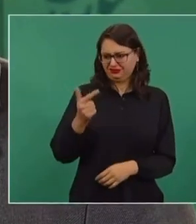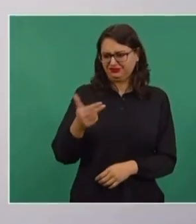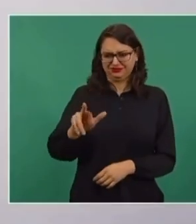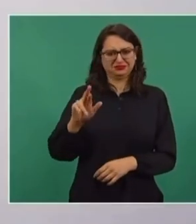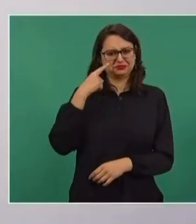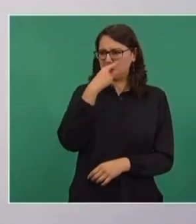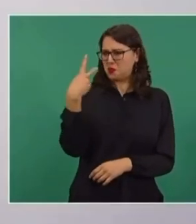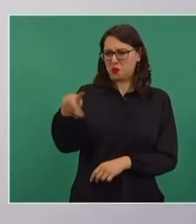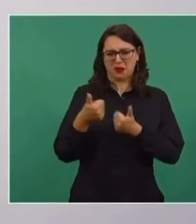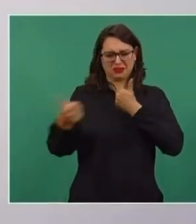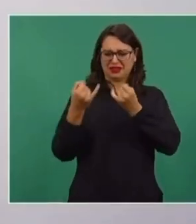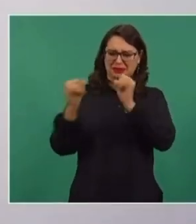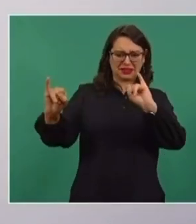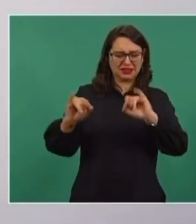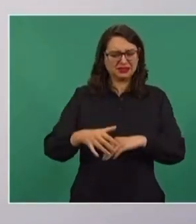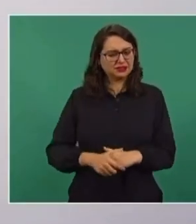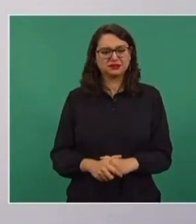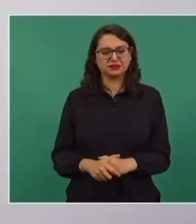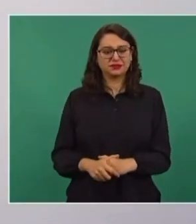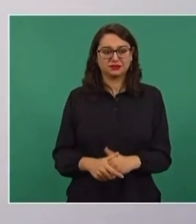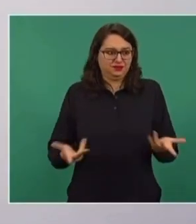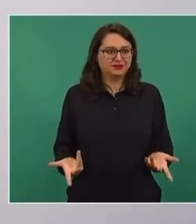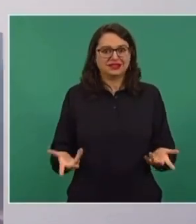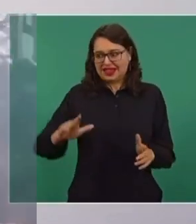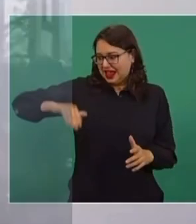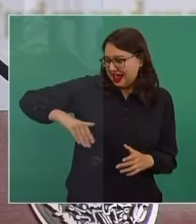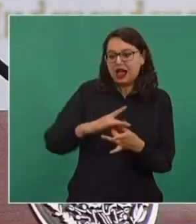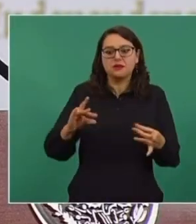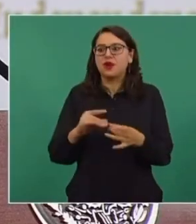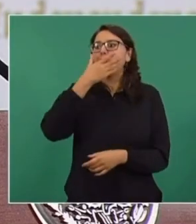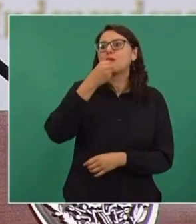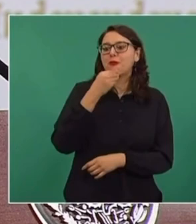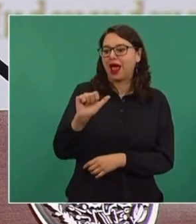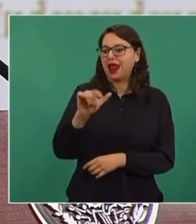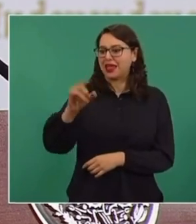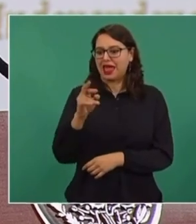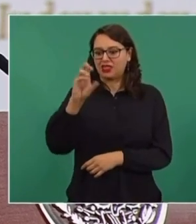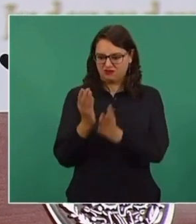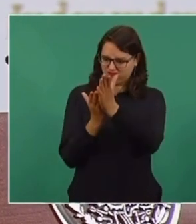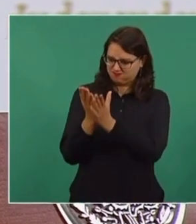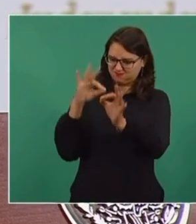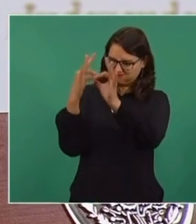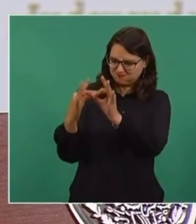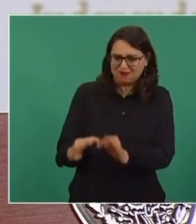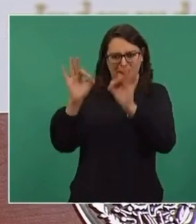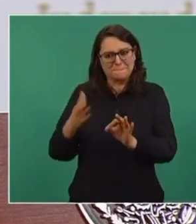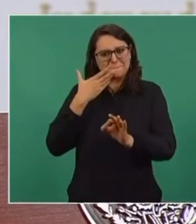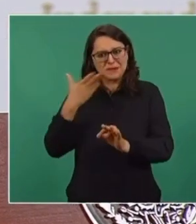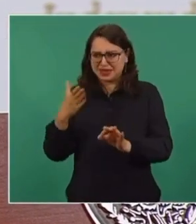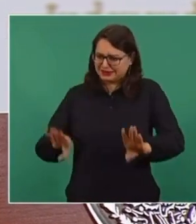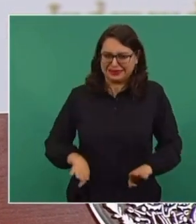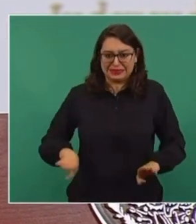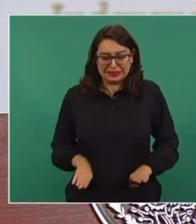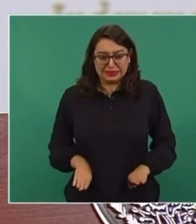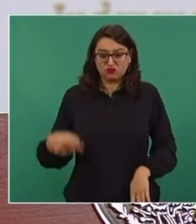autónoma. Estoy hablando de la integridad del fiscal. Imagínense yo recomendándole algo al fiscal.